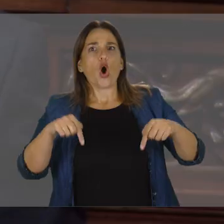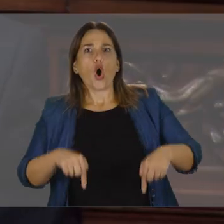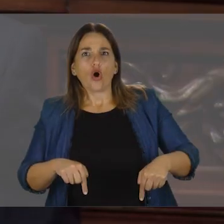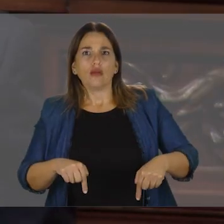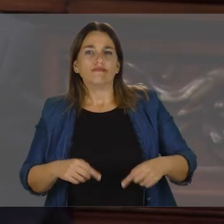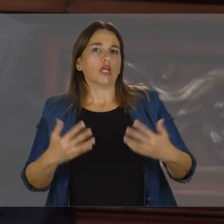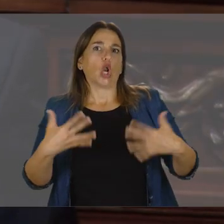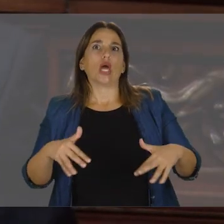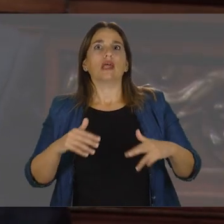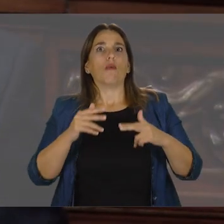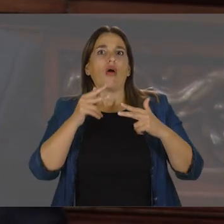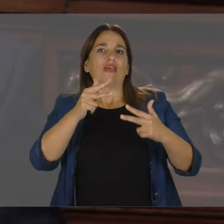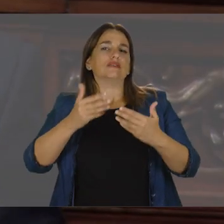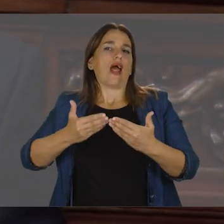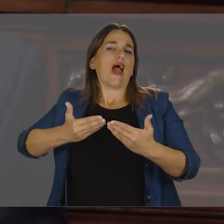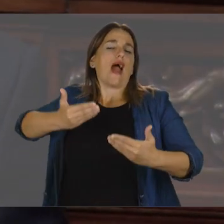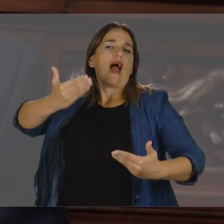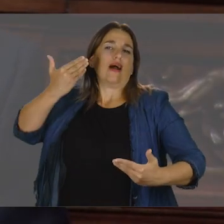Hoy no venimos a hablar de herencias.